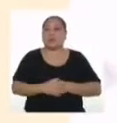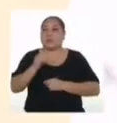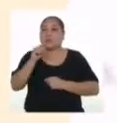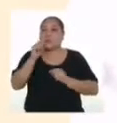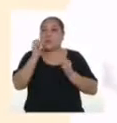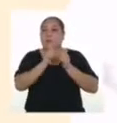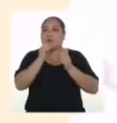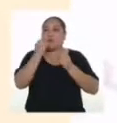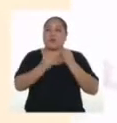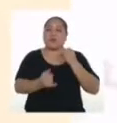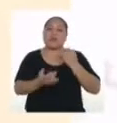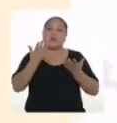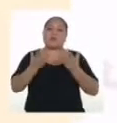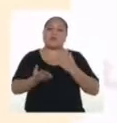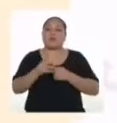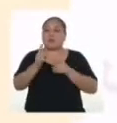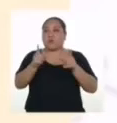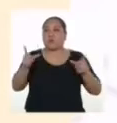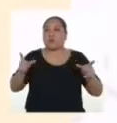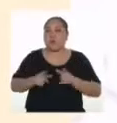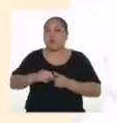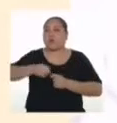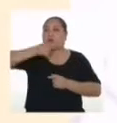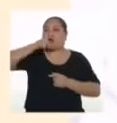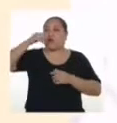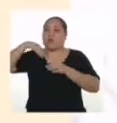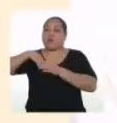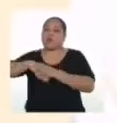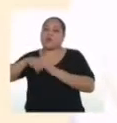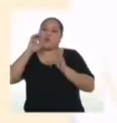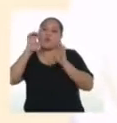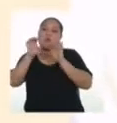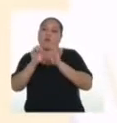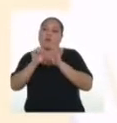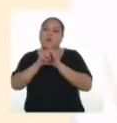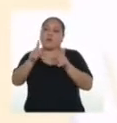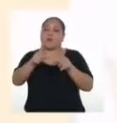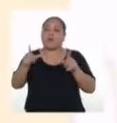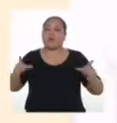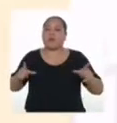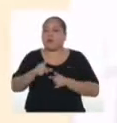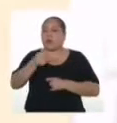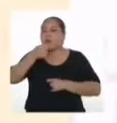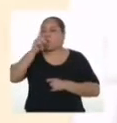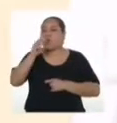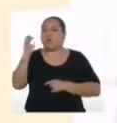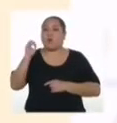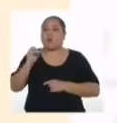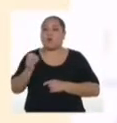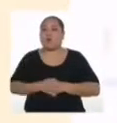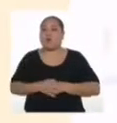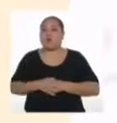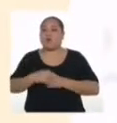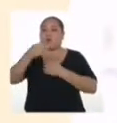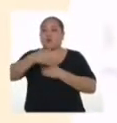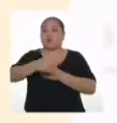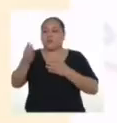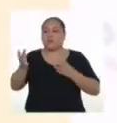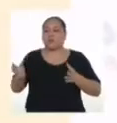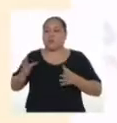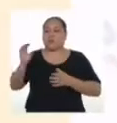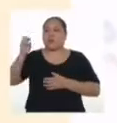Este punto final puede ser un espacio de agua interior como un lago, una laguna o el embalse de una